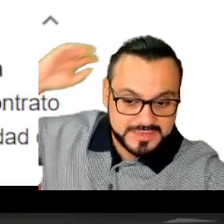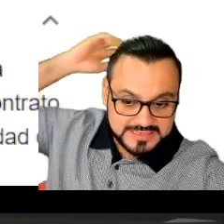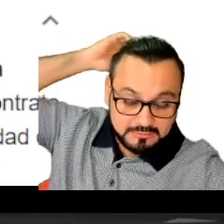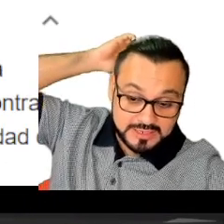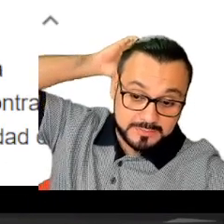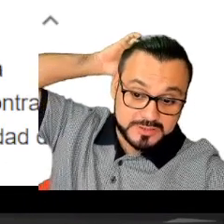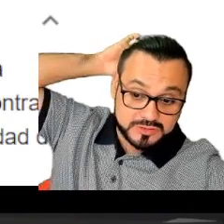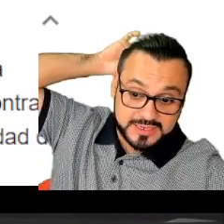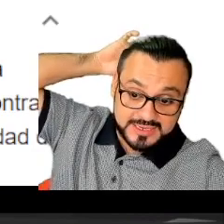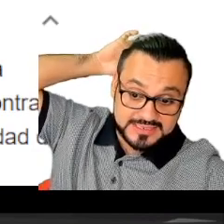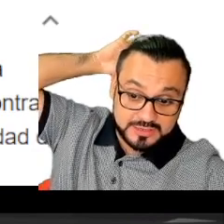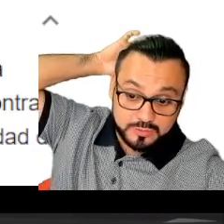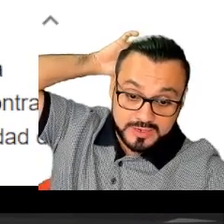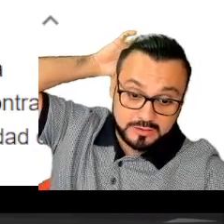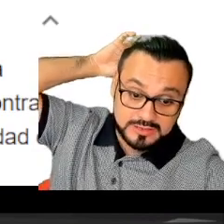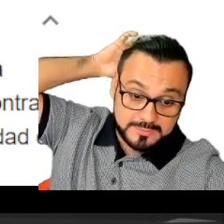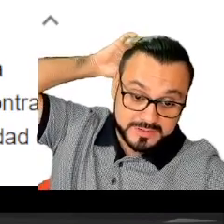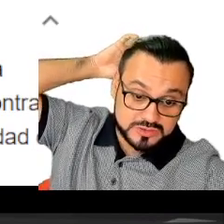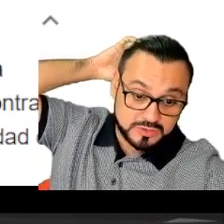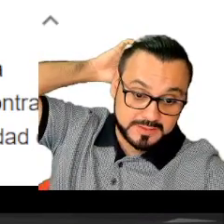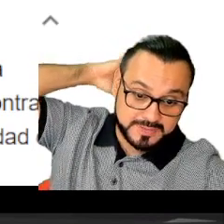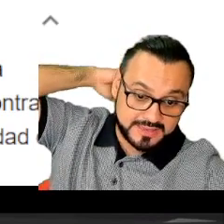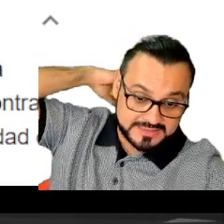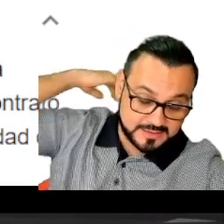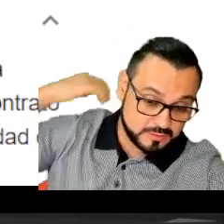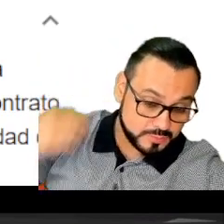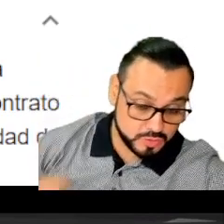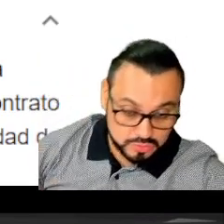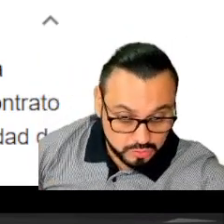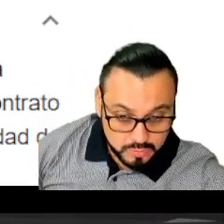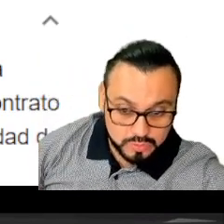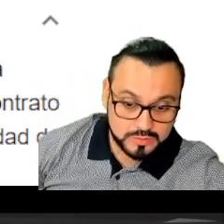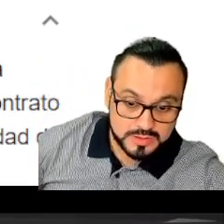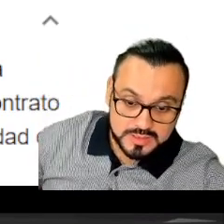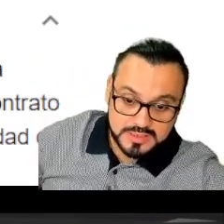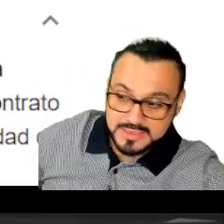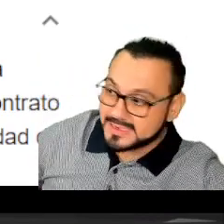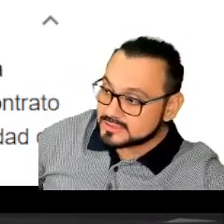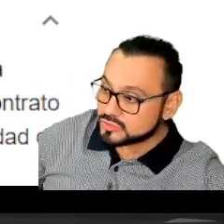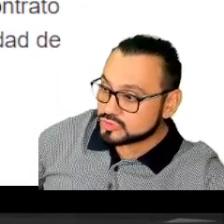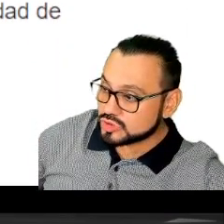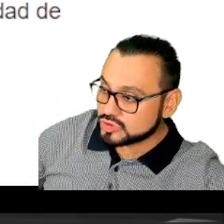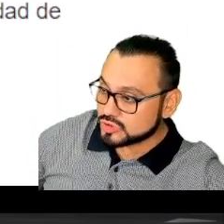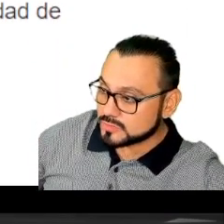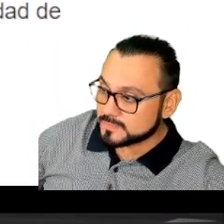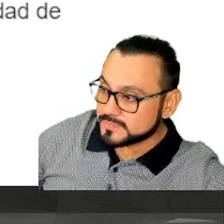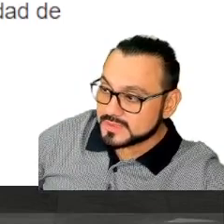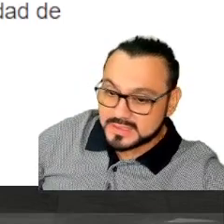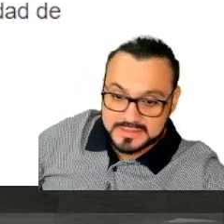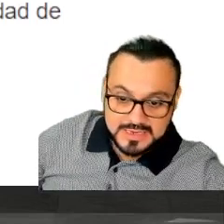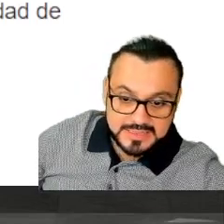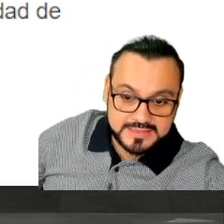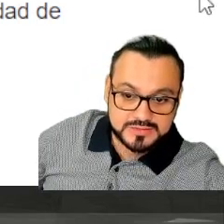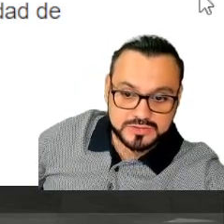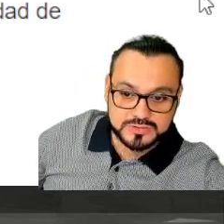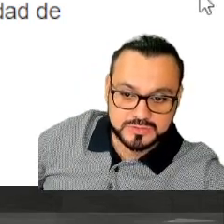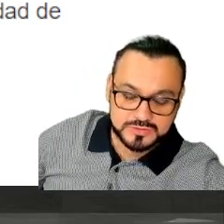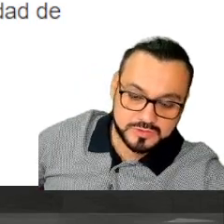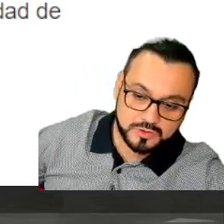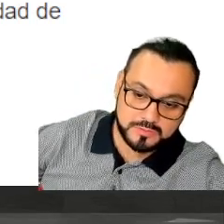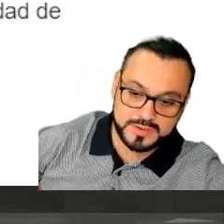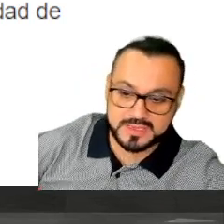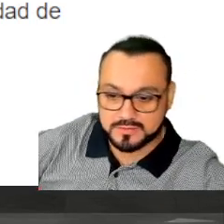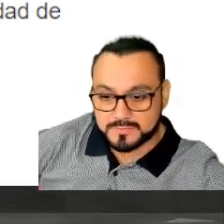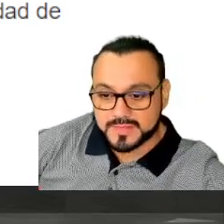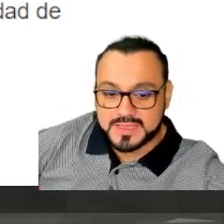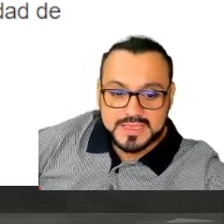socio de una empresa cualquier persona que se une a otra persona para desarrollar un proyecto común es un socio de latín socios